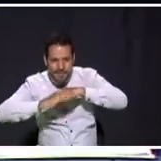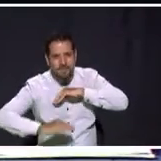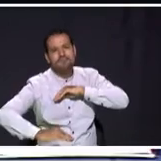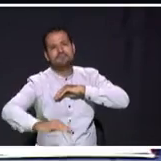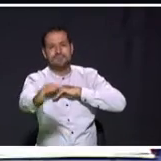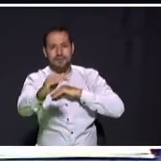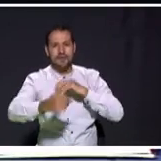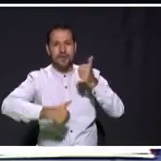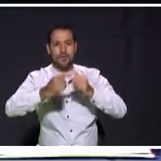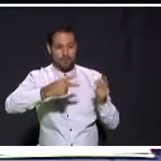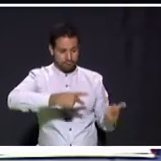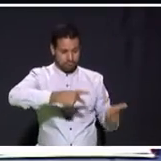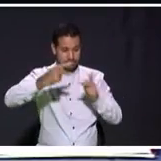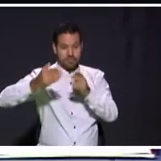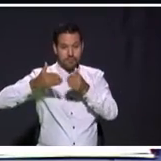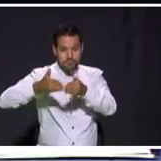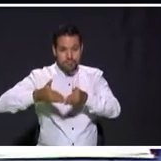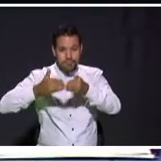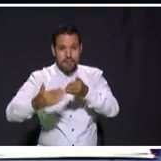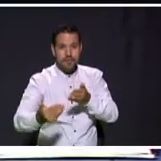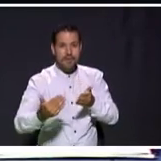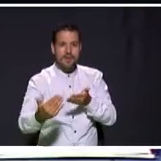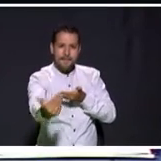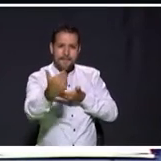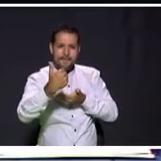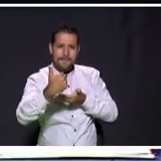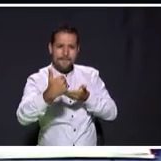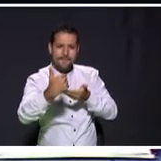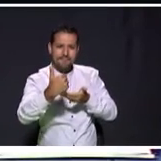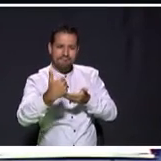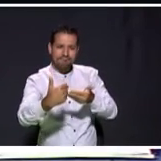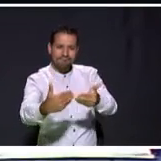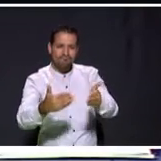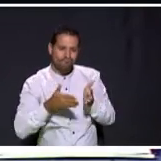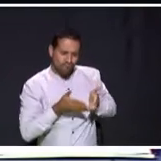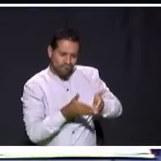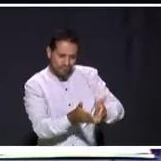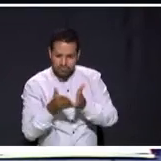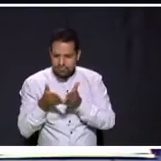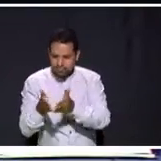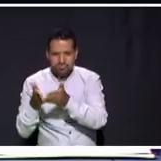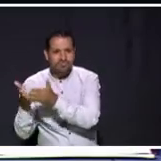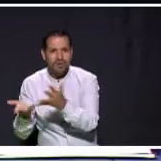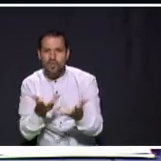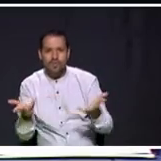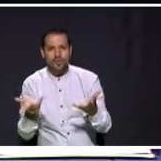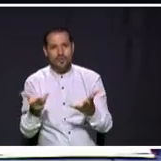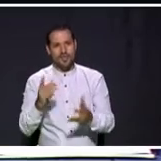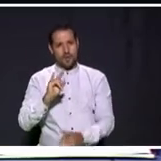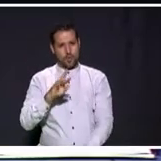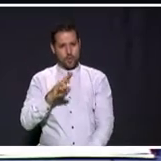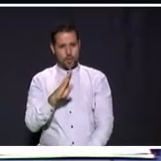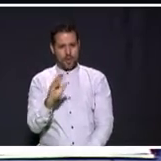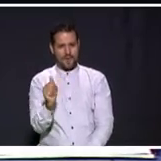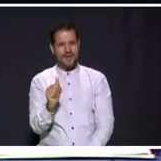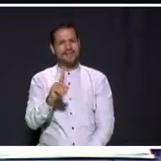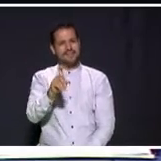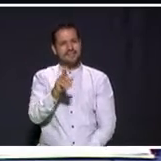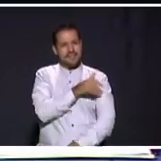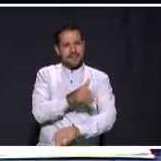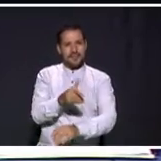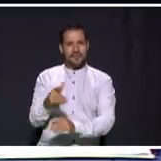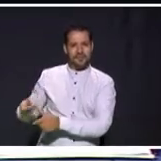especialmente bajo el liderazgo de puerto antioquia garantizando la carga mínima que son 6 millones de toneladas al